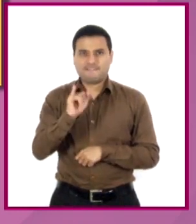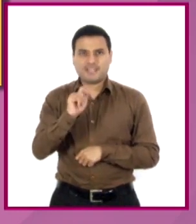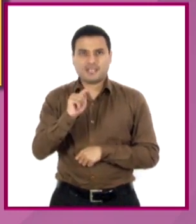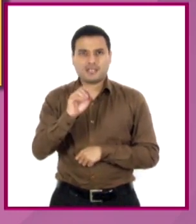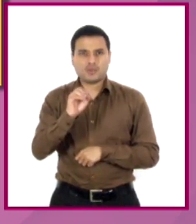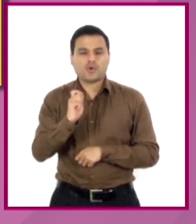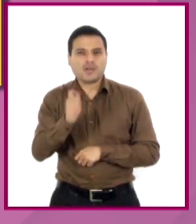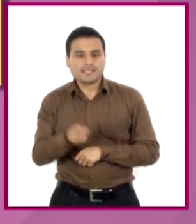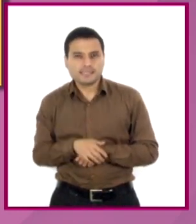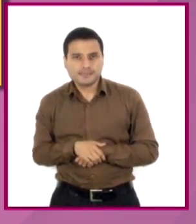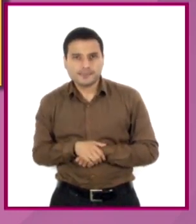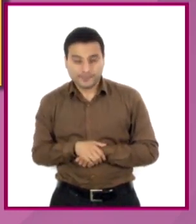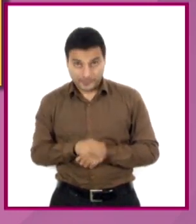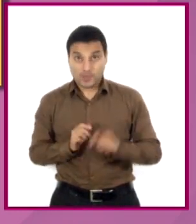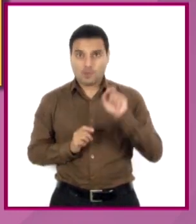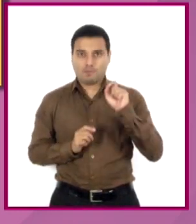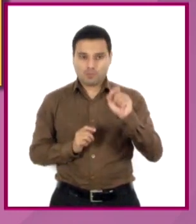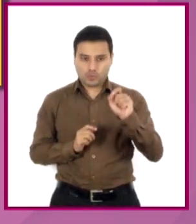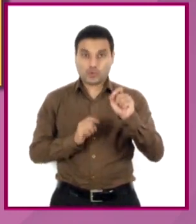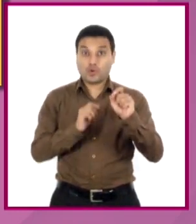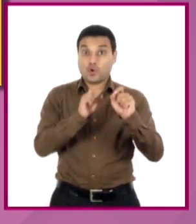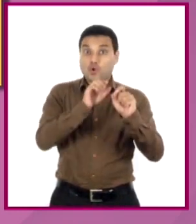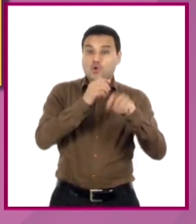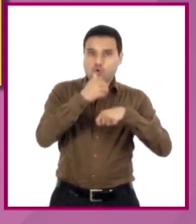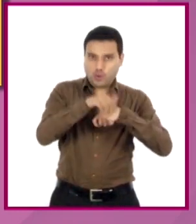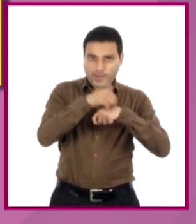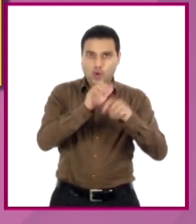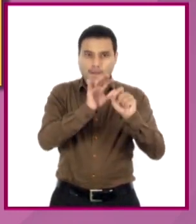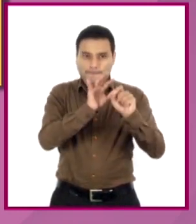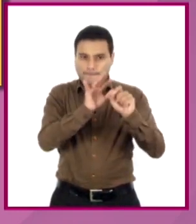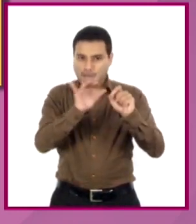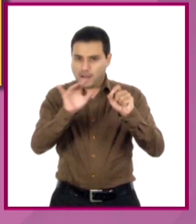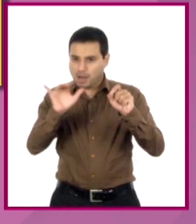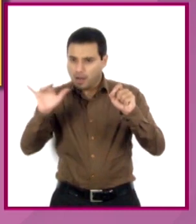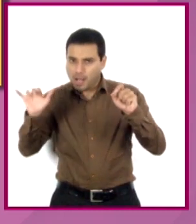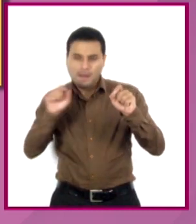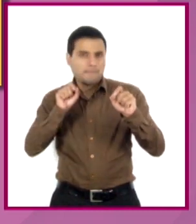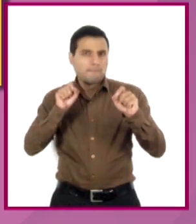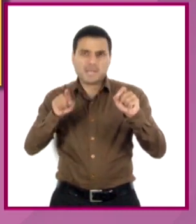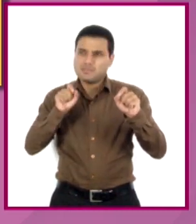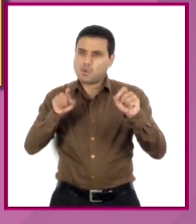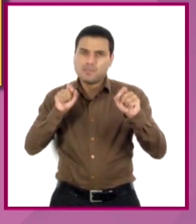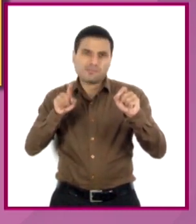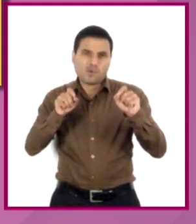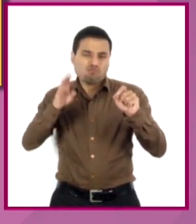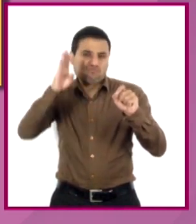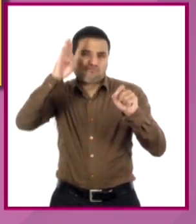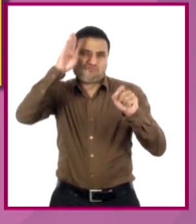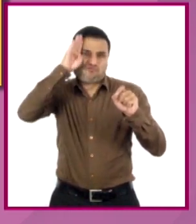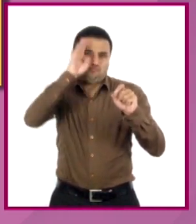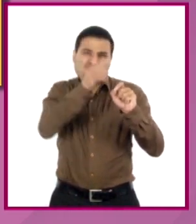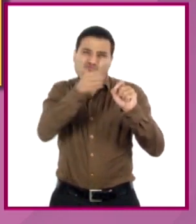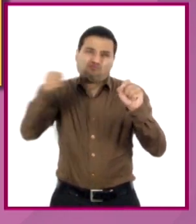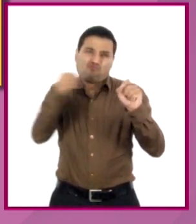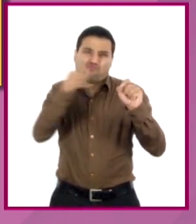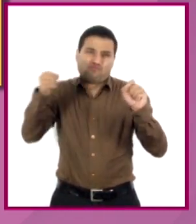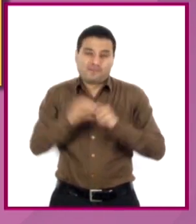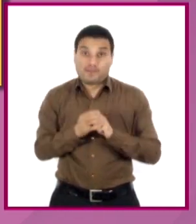tiene una cantidad infinita de decimales que a su vez podemos dividir en dos